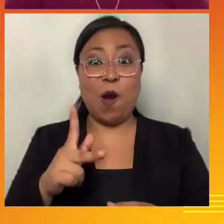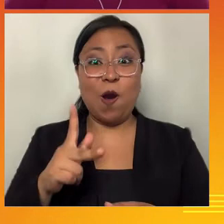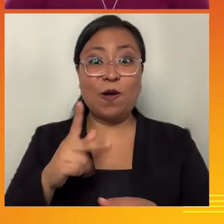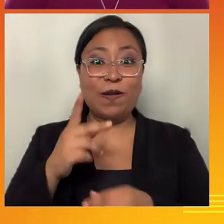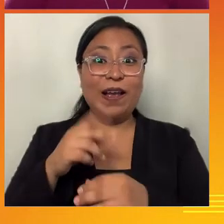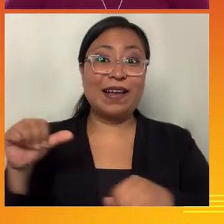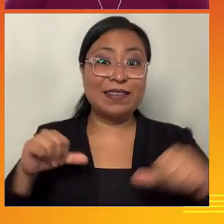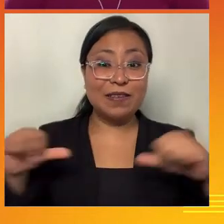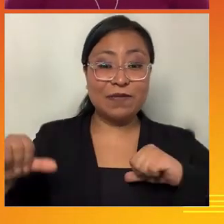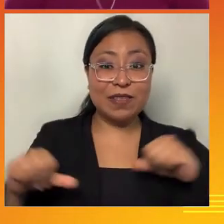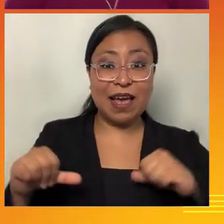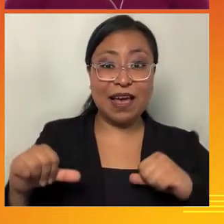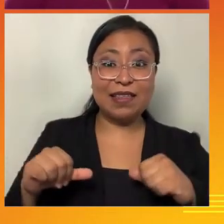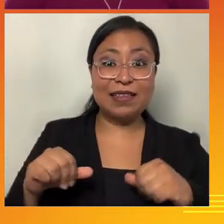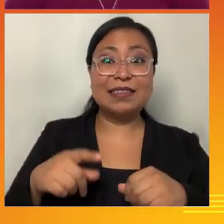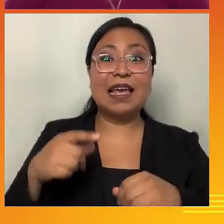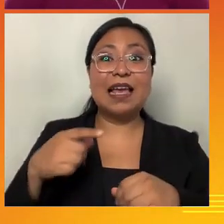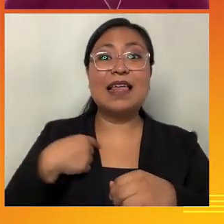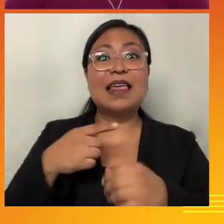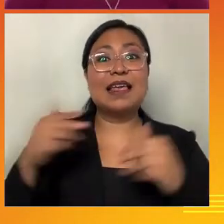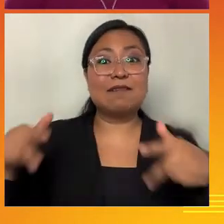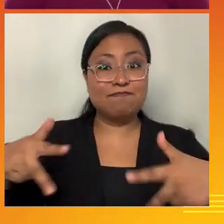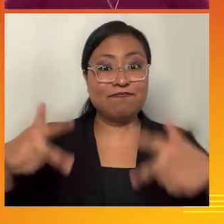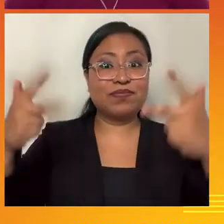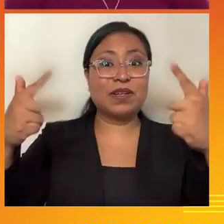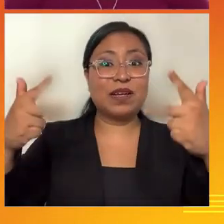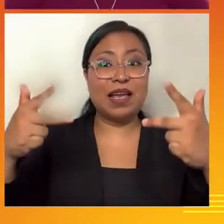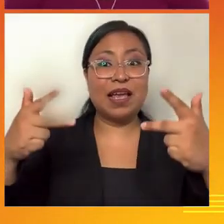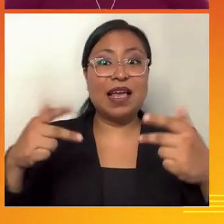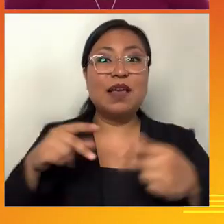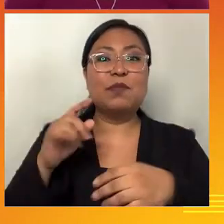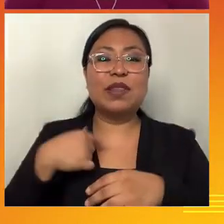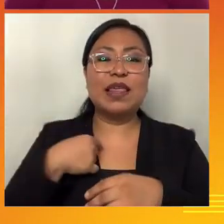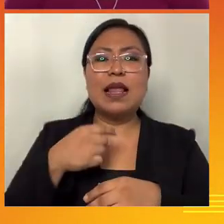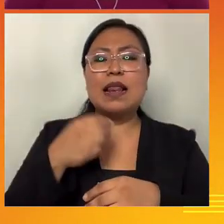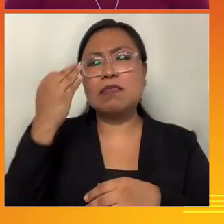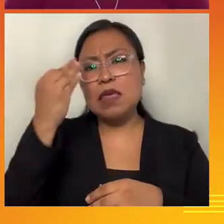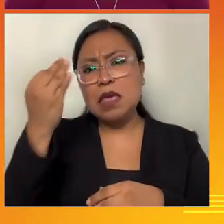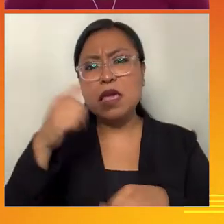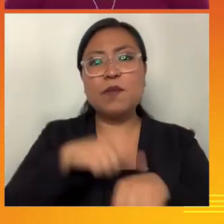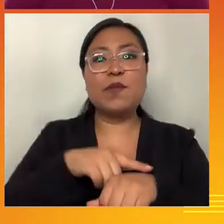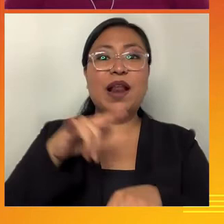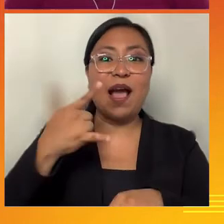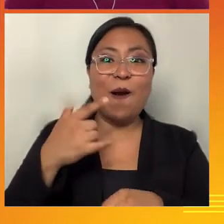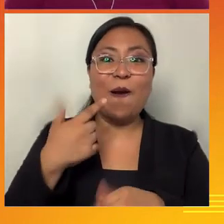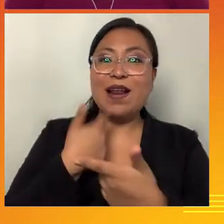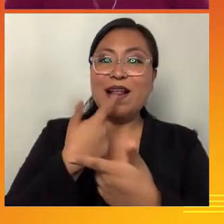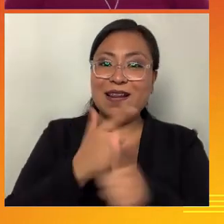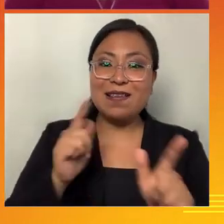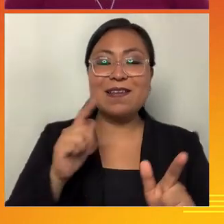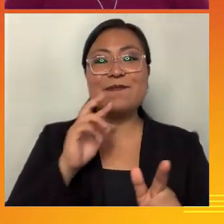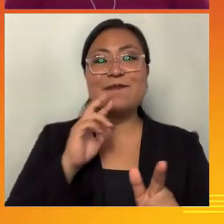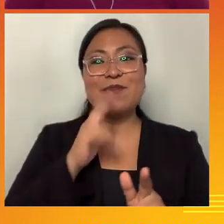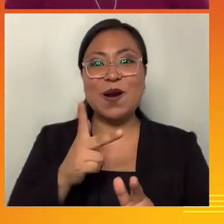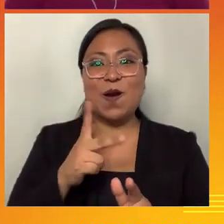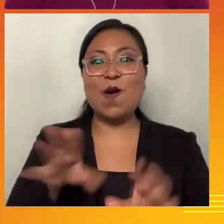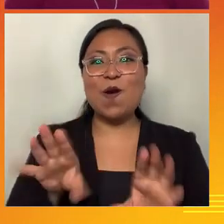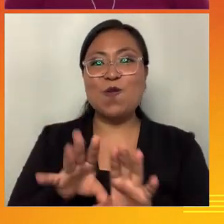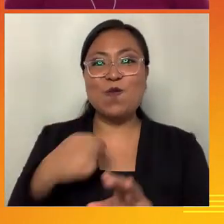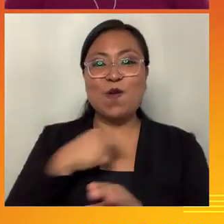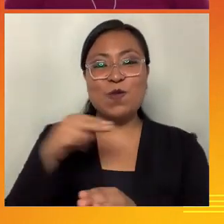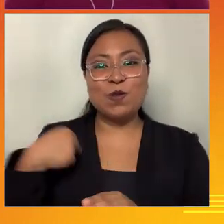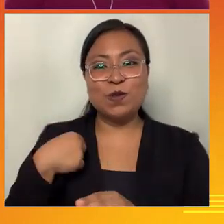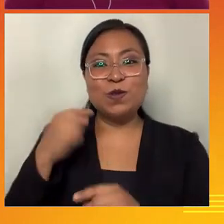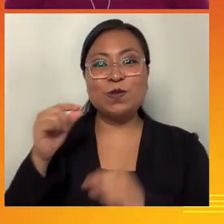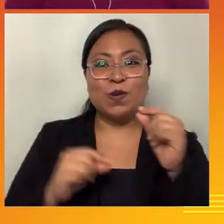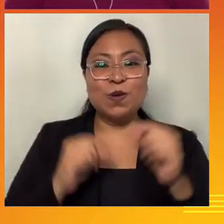desde cualquier espacio, tiempo y hora que ahora tenemos que manejar, ¿no? Para